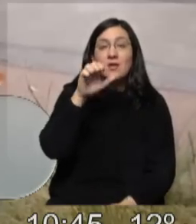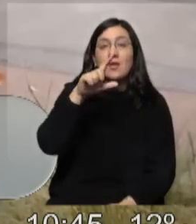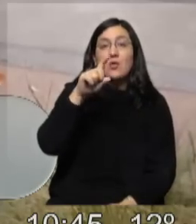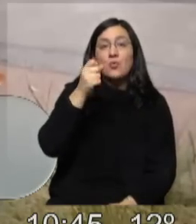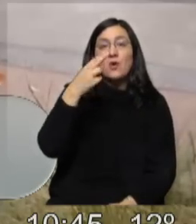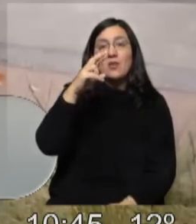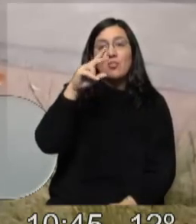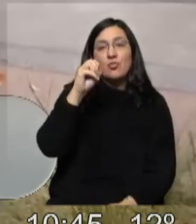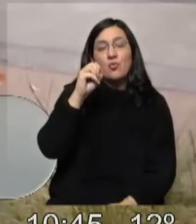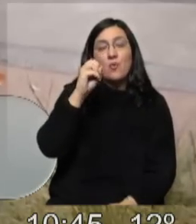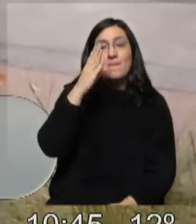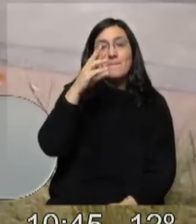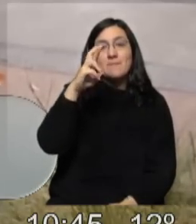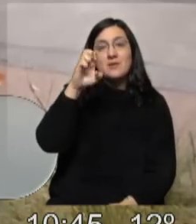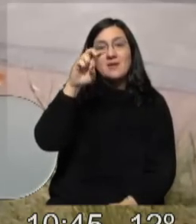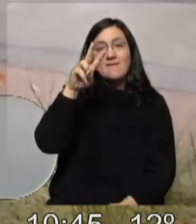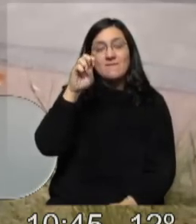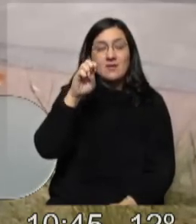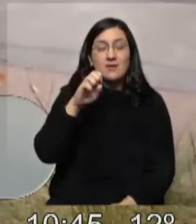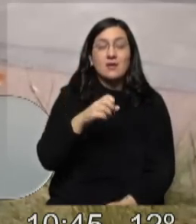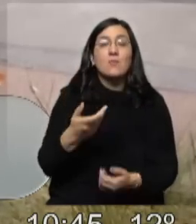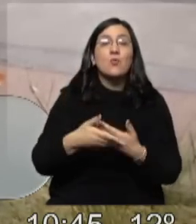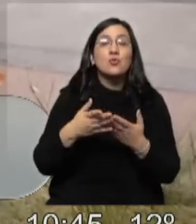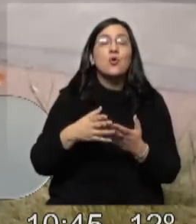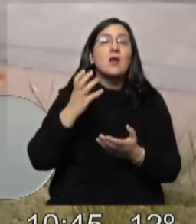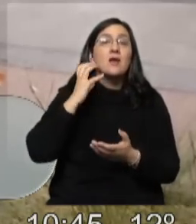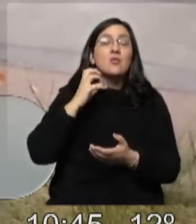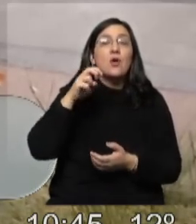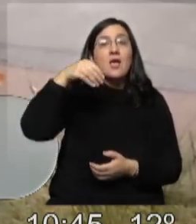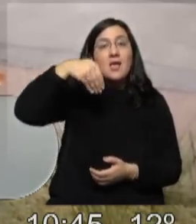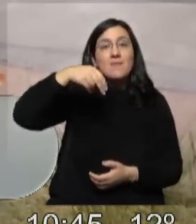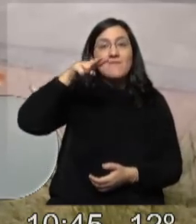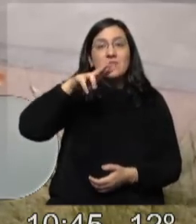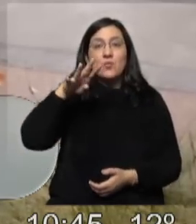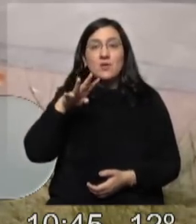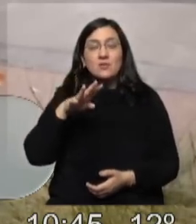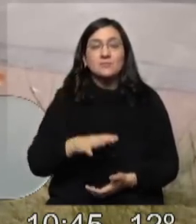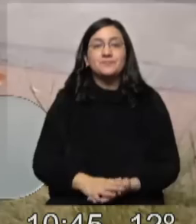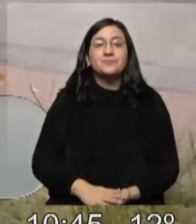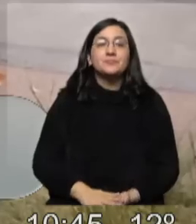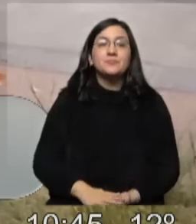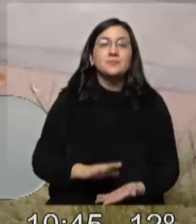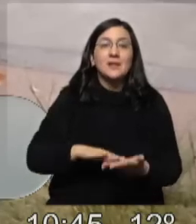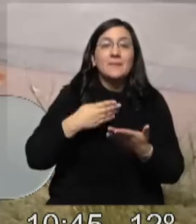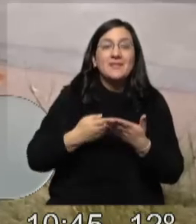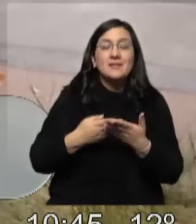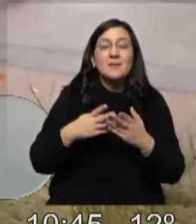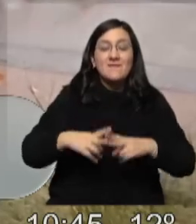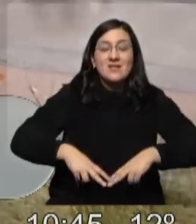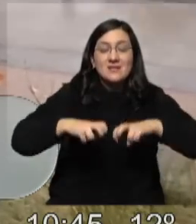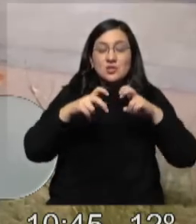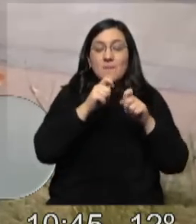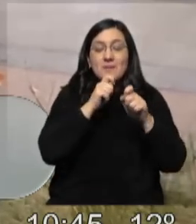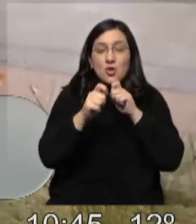emitió en esta semana en M24, en la emisora M24, en el espacio denominado La Tapadita, destinado a investigaciones periodísticas